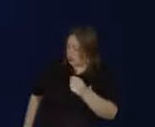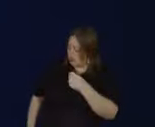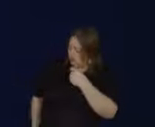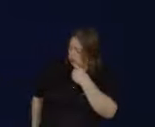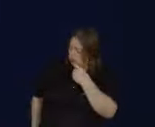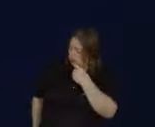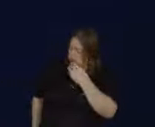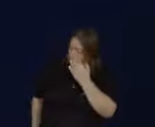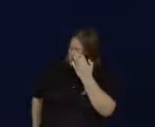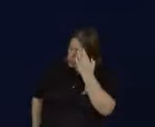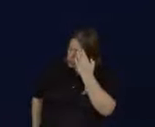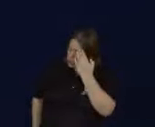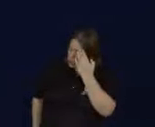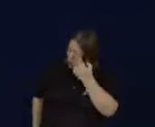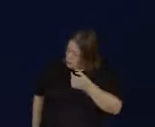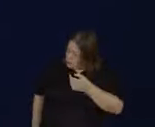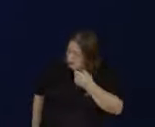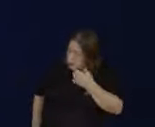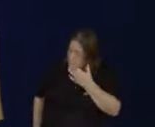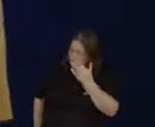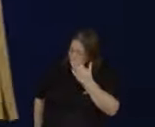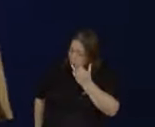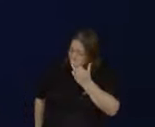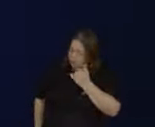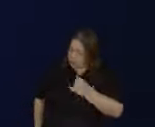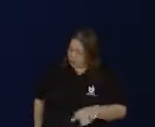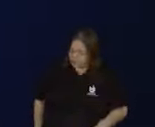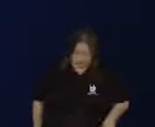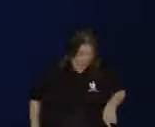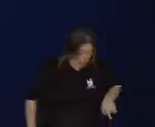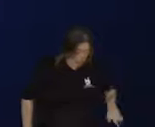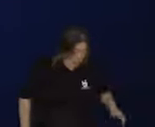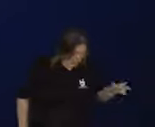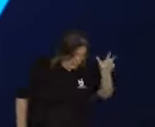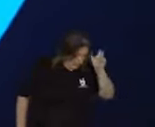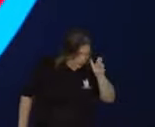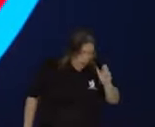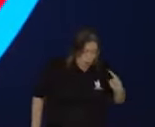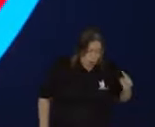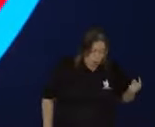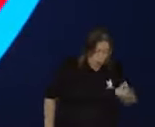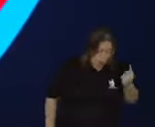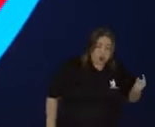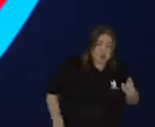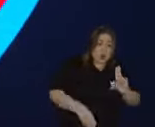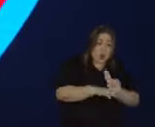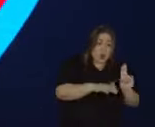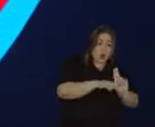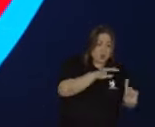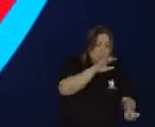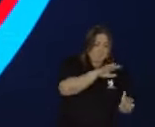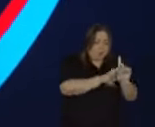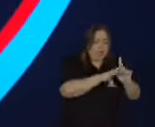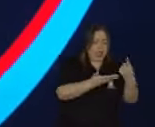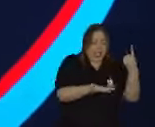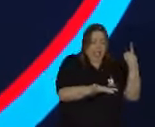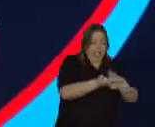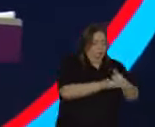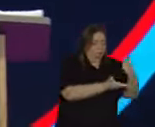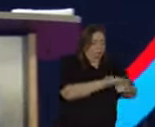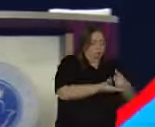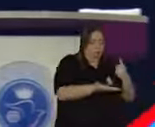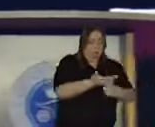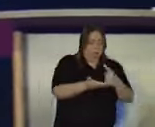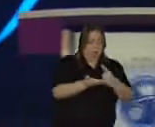¿Sabes por qué Dios te lo dijo? Argumentación. Comienza a enroscar la víbora. ¿Tienen esa expresión